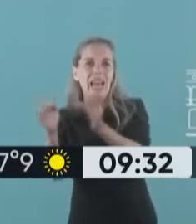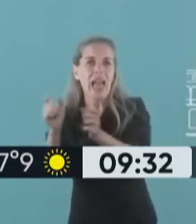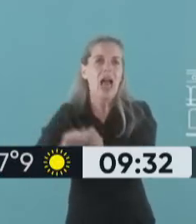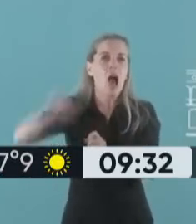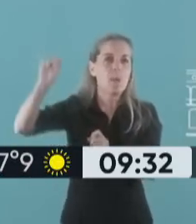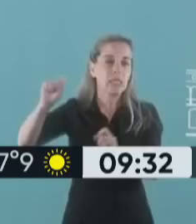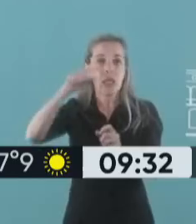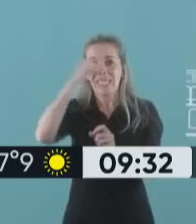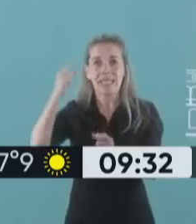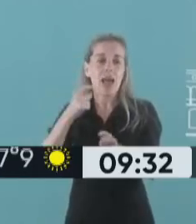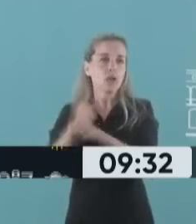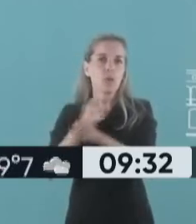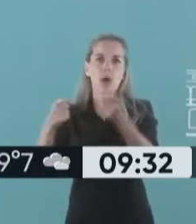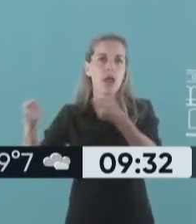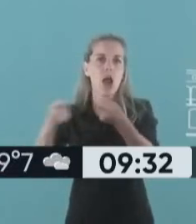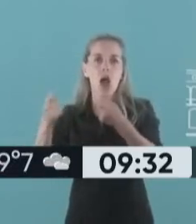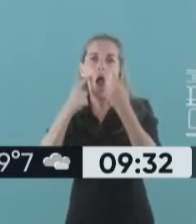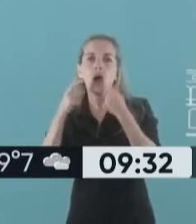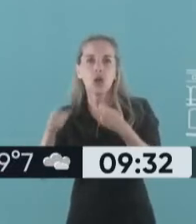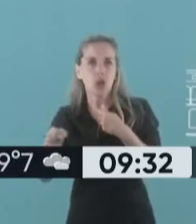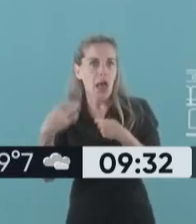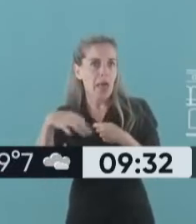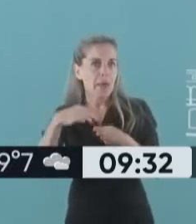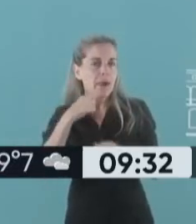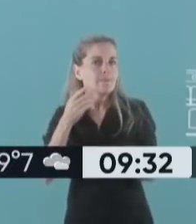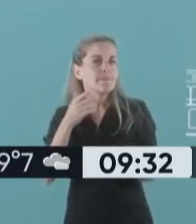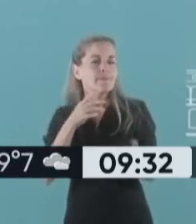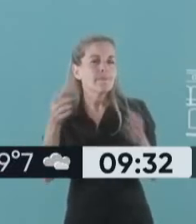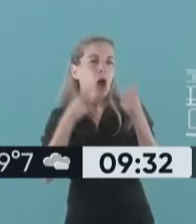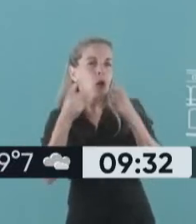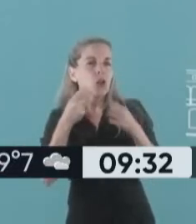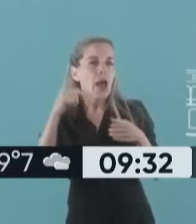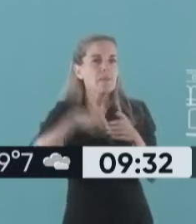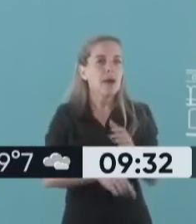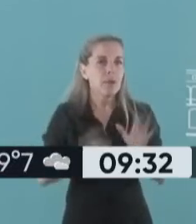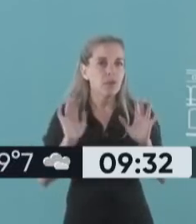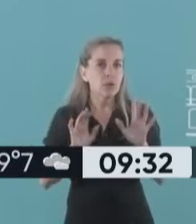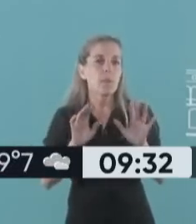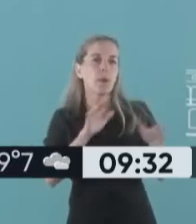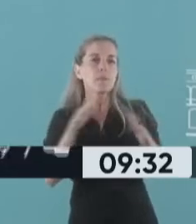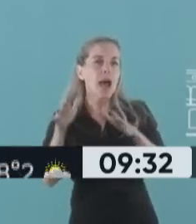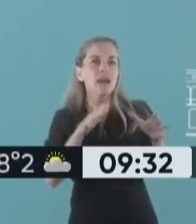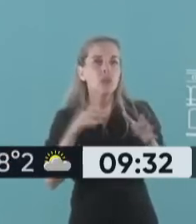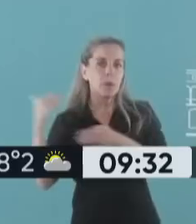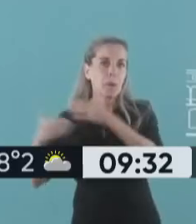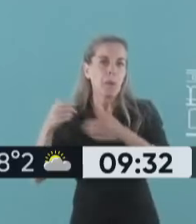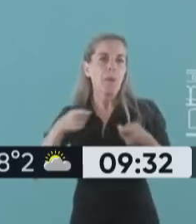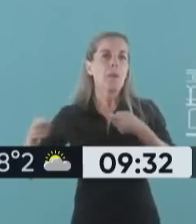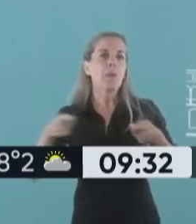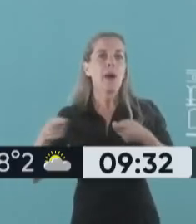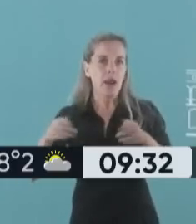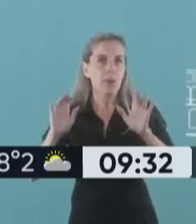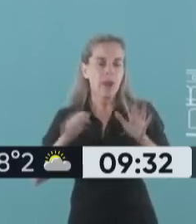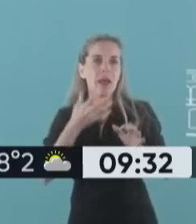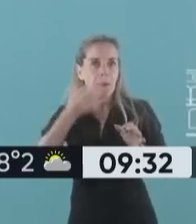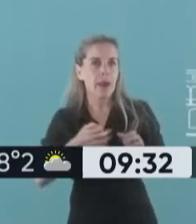que ampliar, ser más fuertes, ser más rigurosos en el control, pero es un área que más o menos se viene manejando. Es cierto que con eso solo